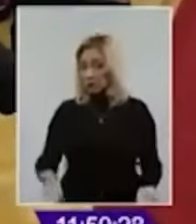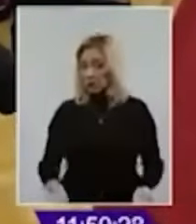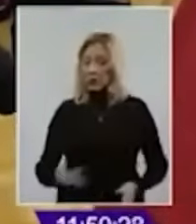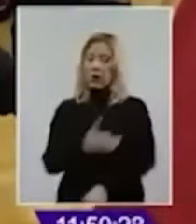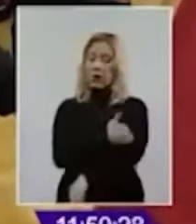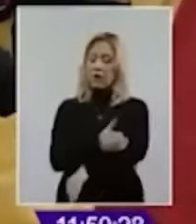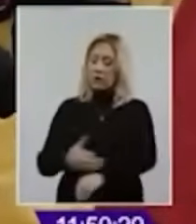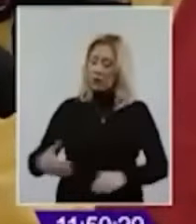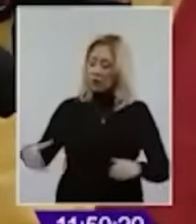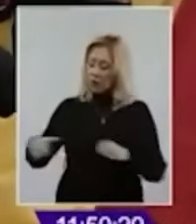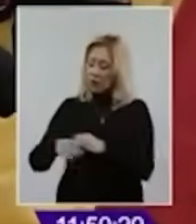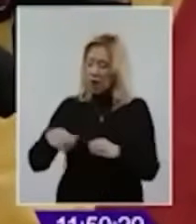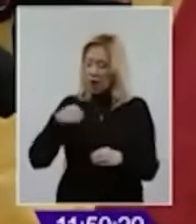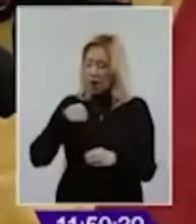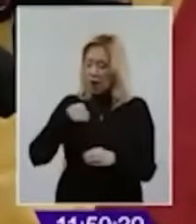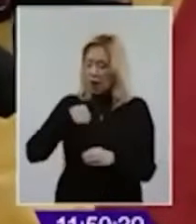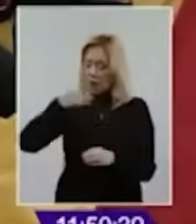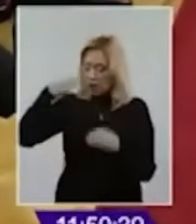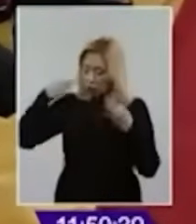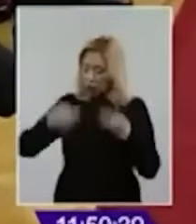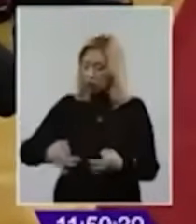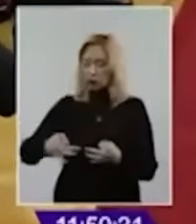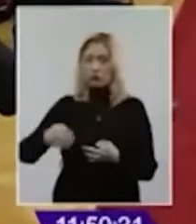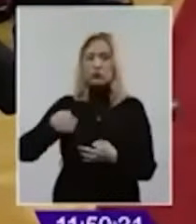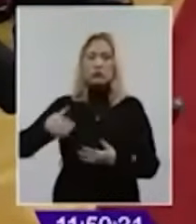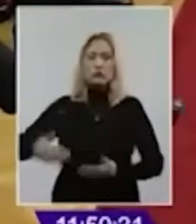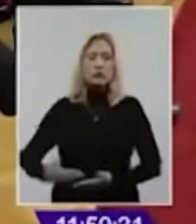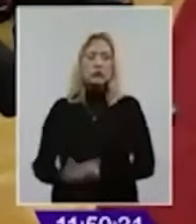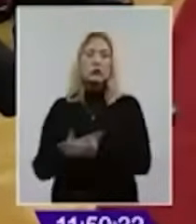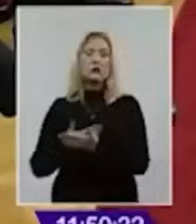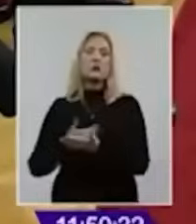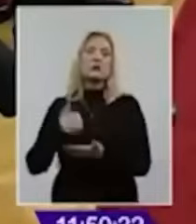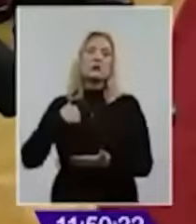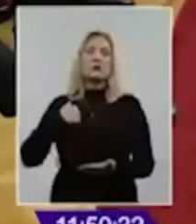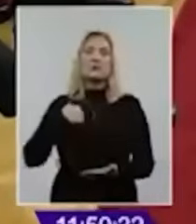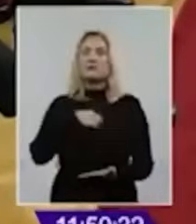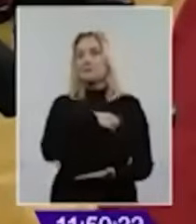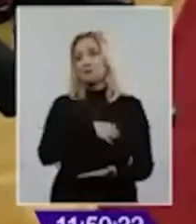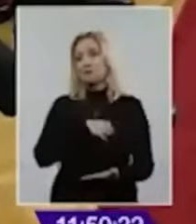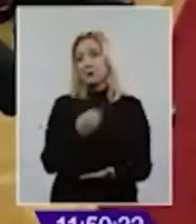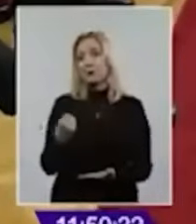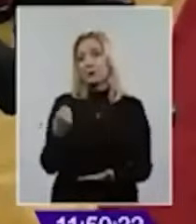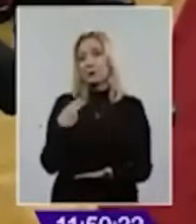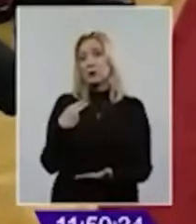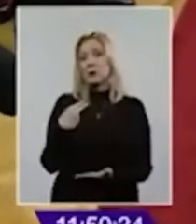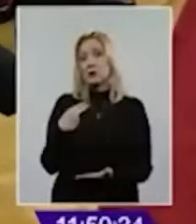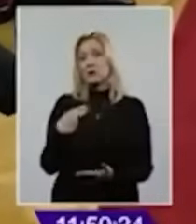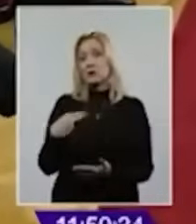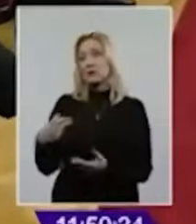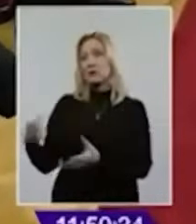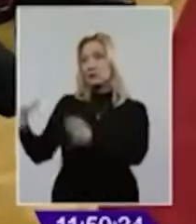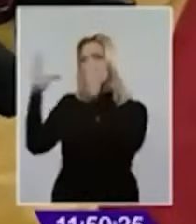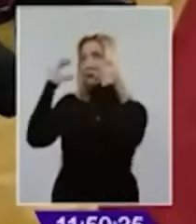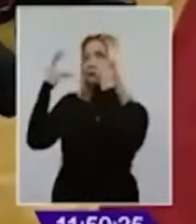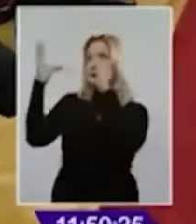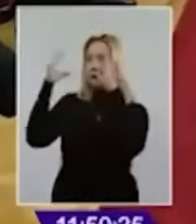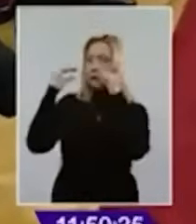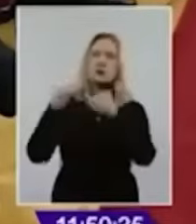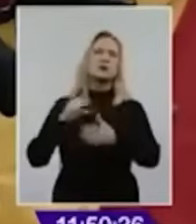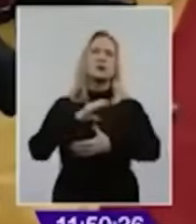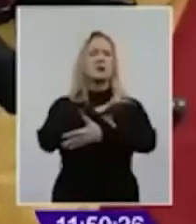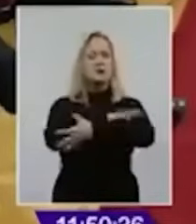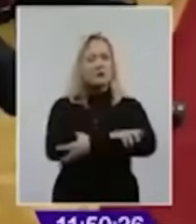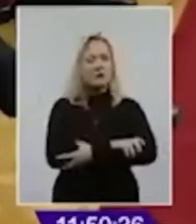quienes tengo el gran privilegio de compartir valores fundamentales de solidaridad y